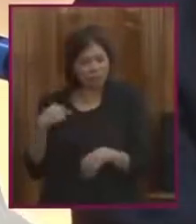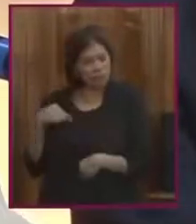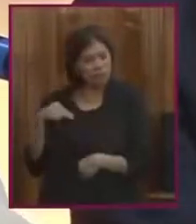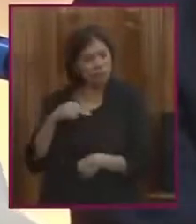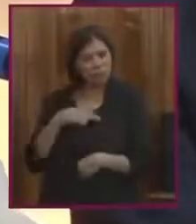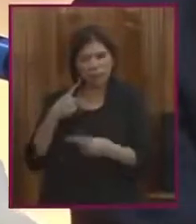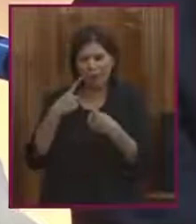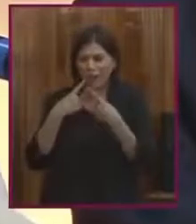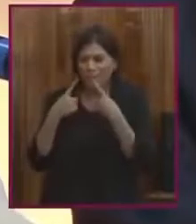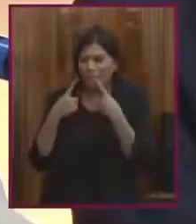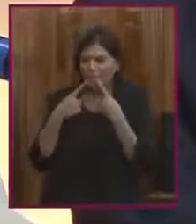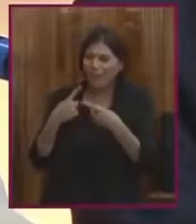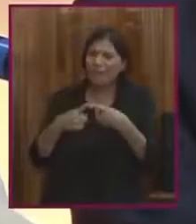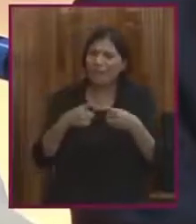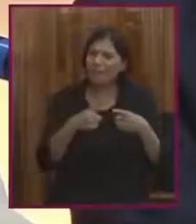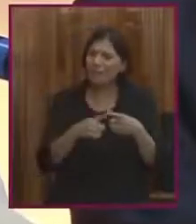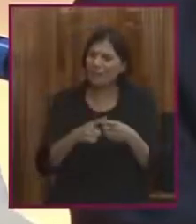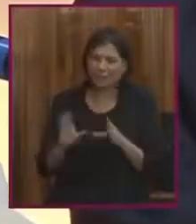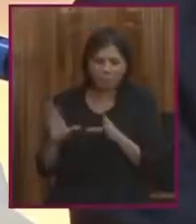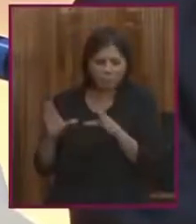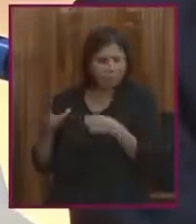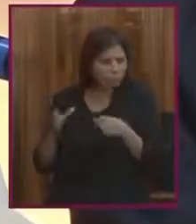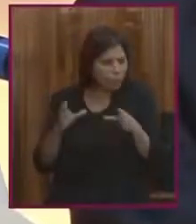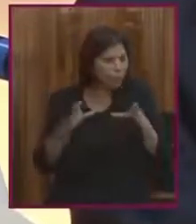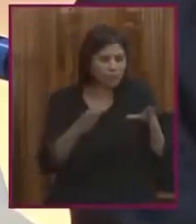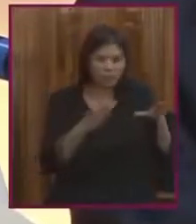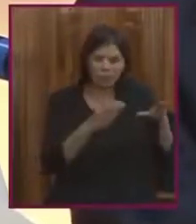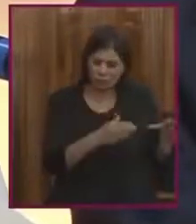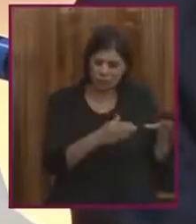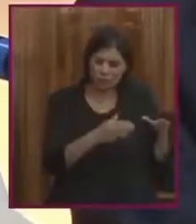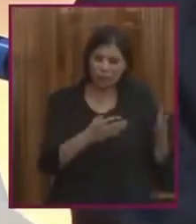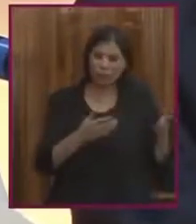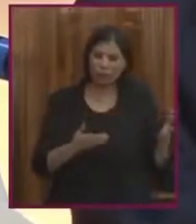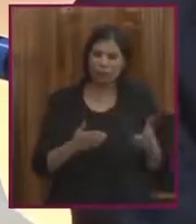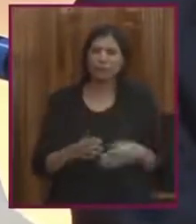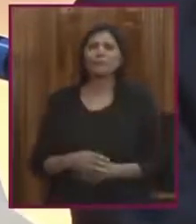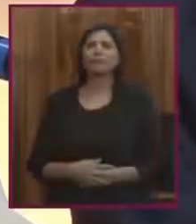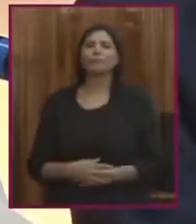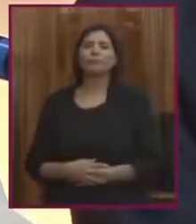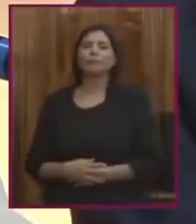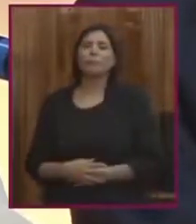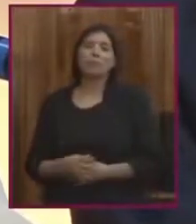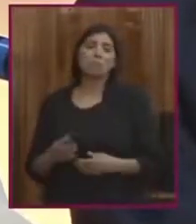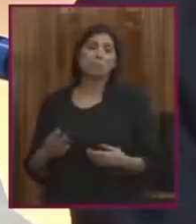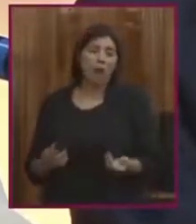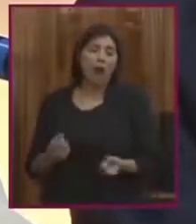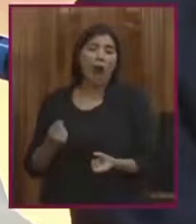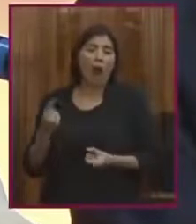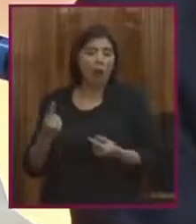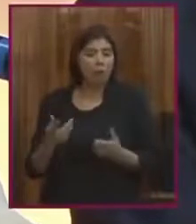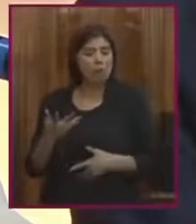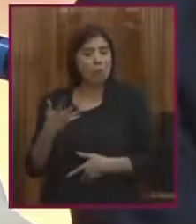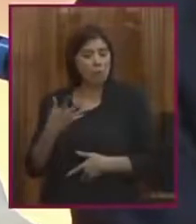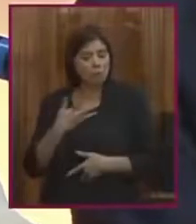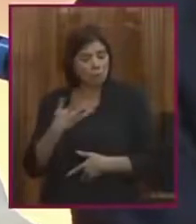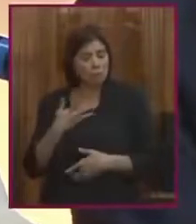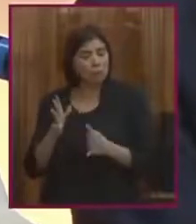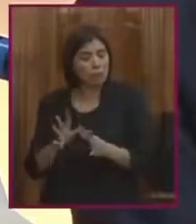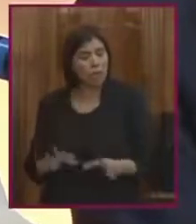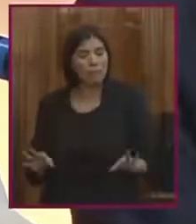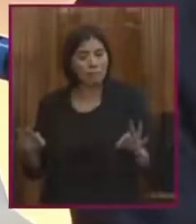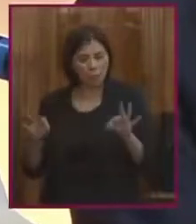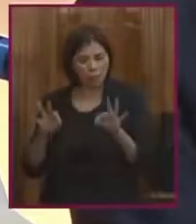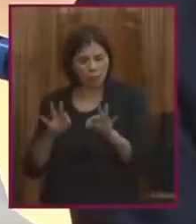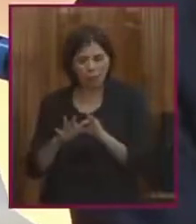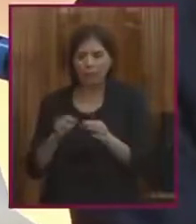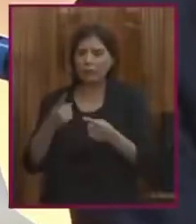con todas esas organizaciones que ocuparon, muchas de ellas, un papel hegemónico por años en el